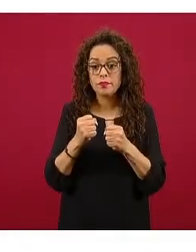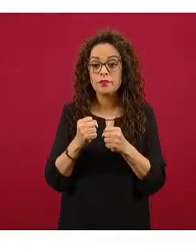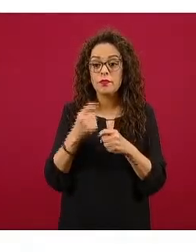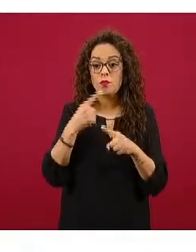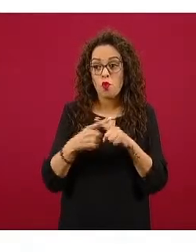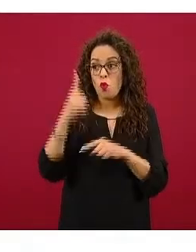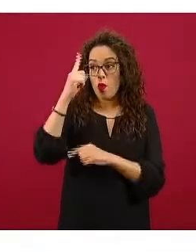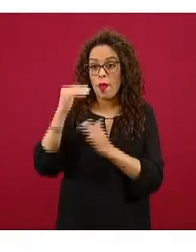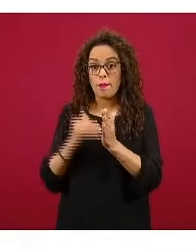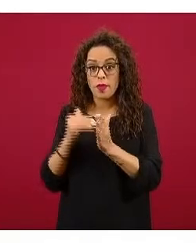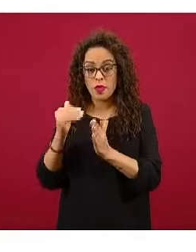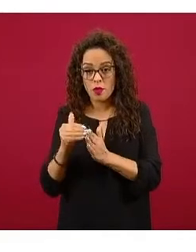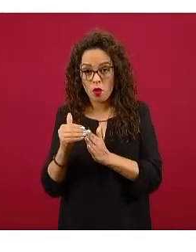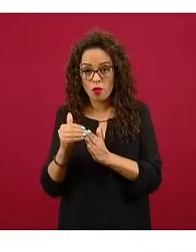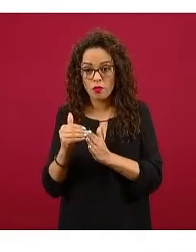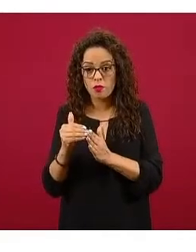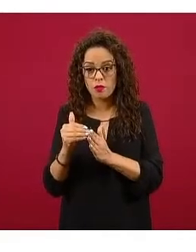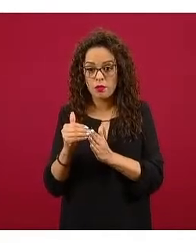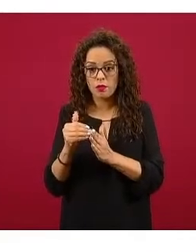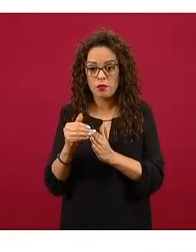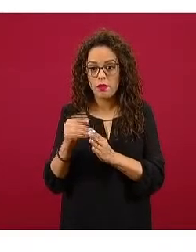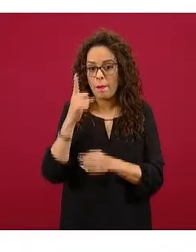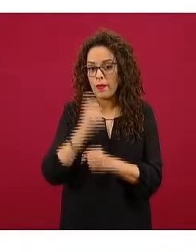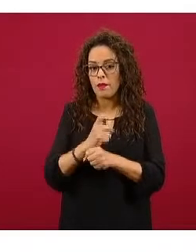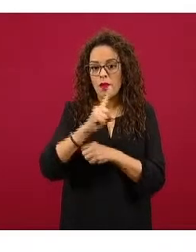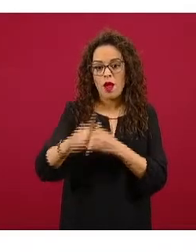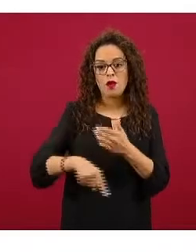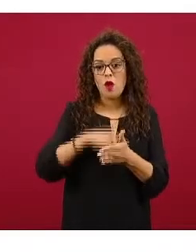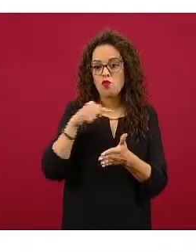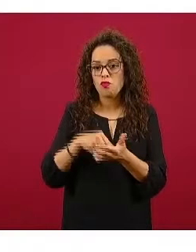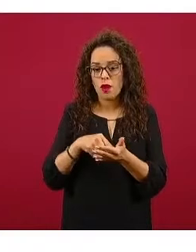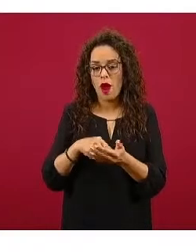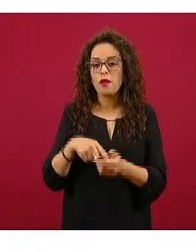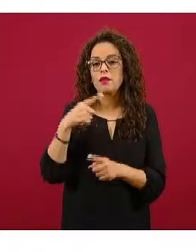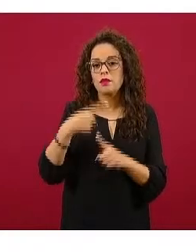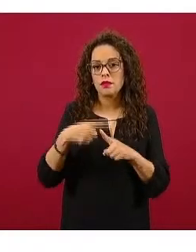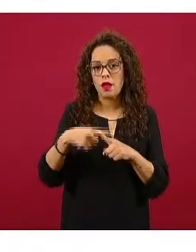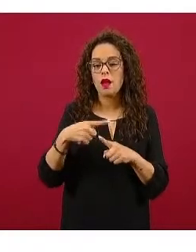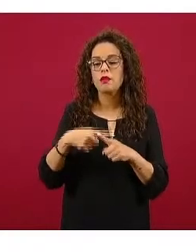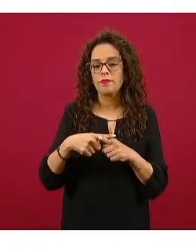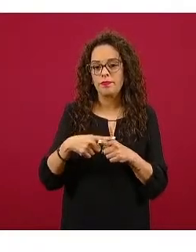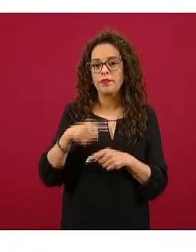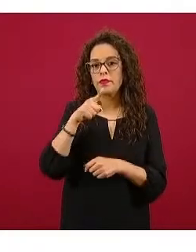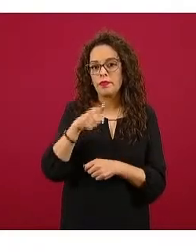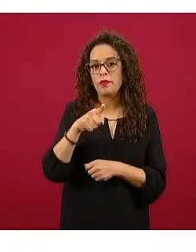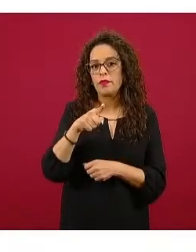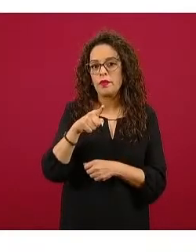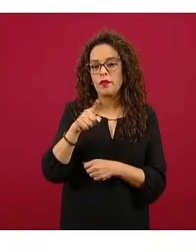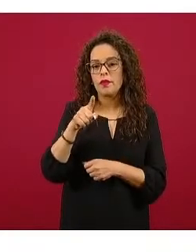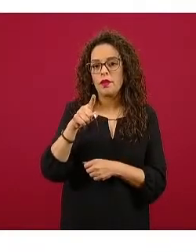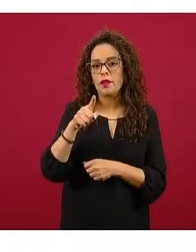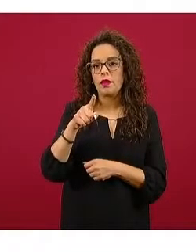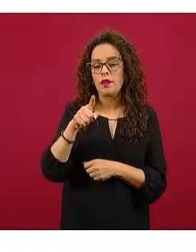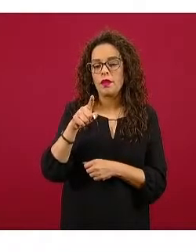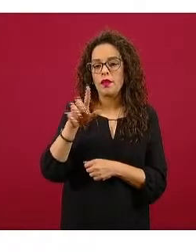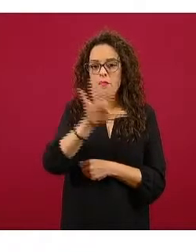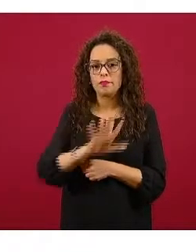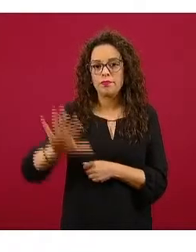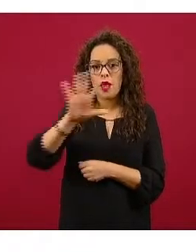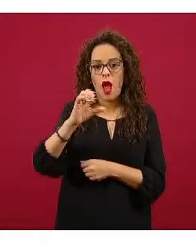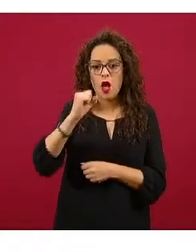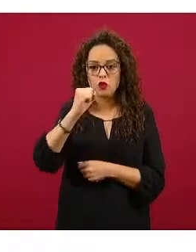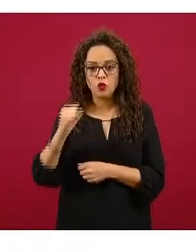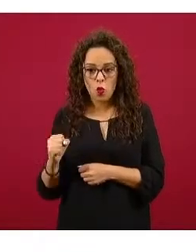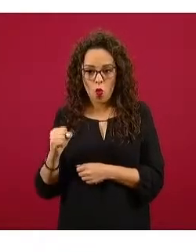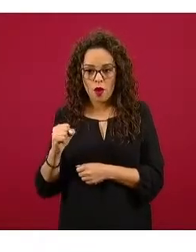millón en el primer lugar en relación a las otras regiones. Muestra también una tendencia descendente, pero